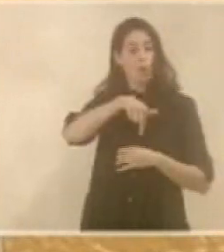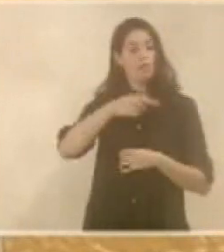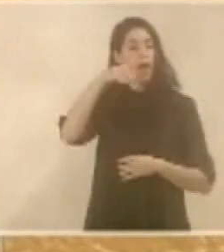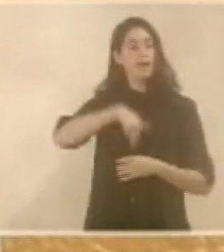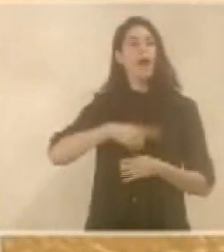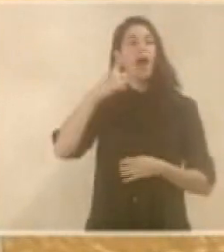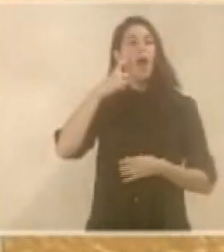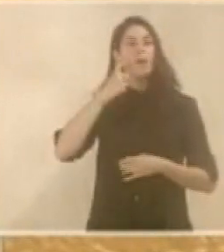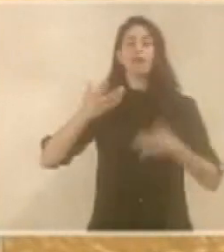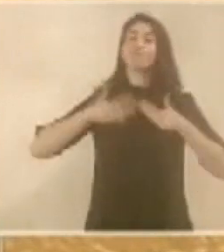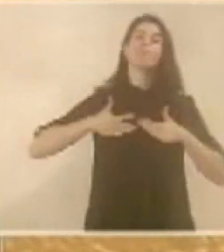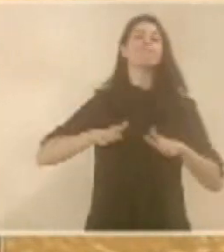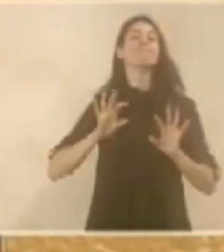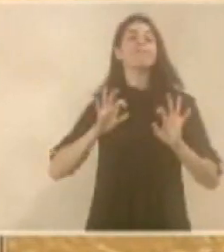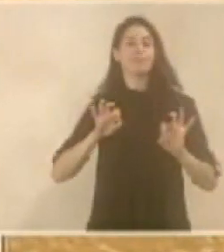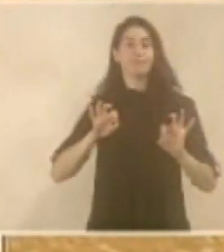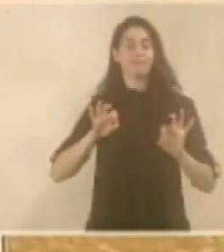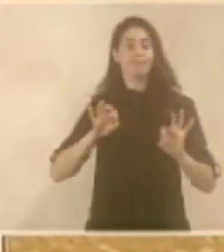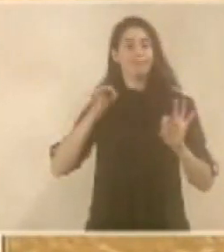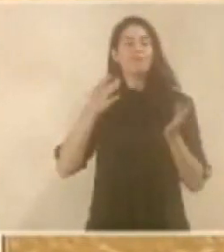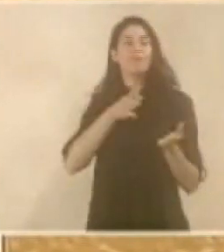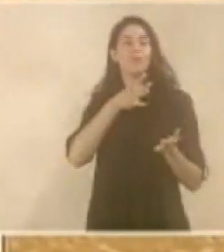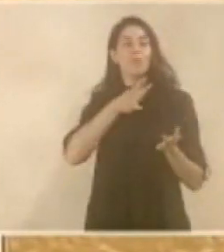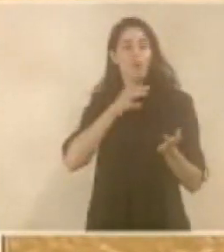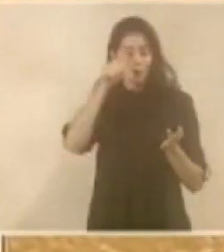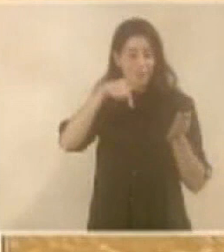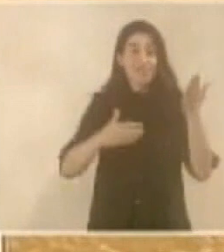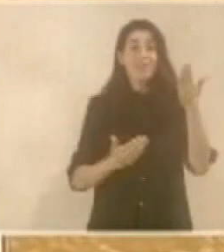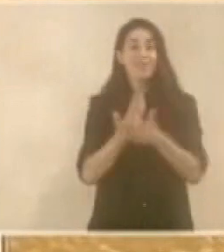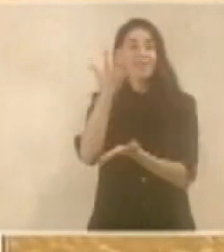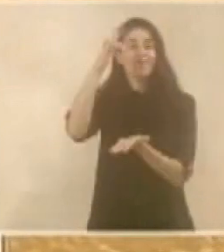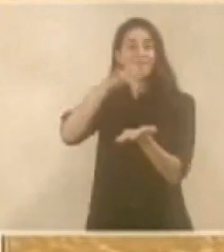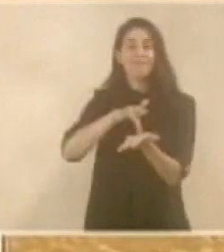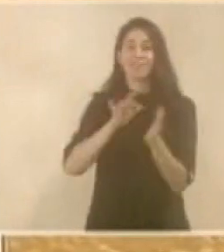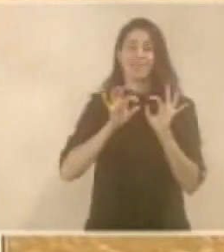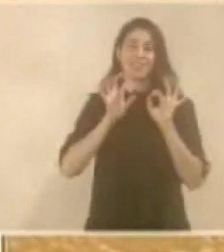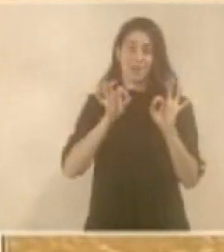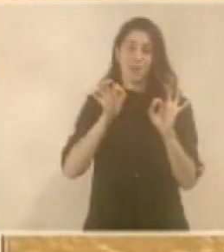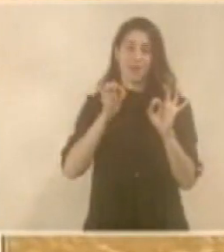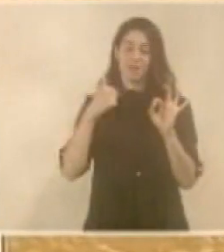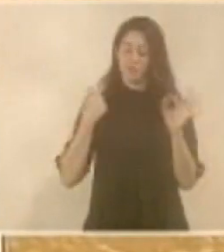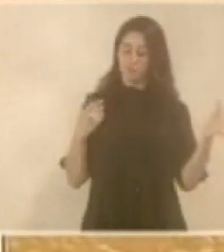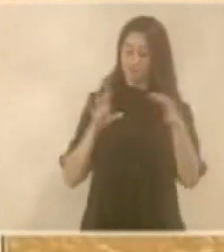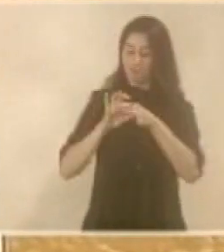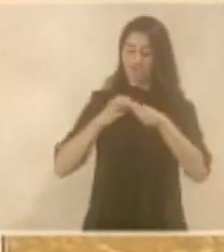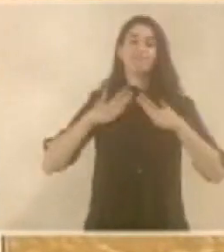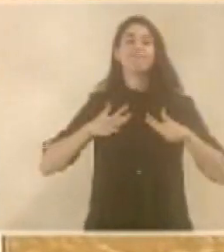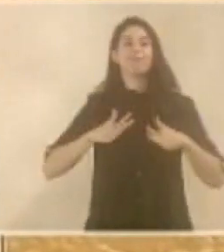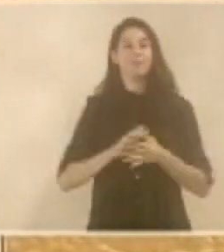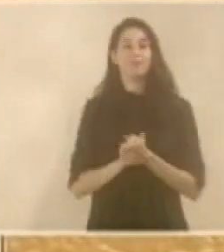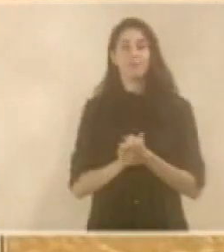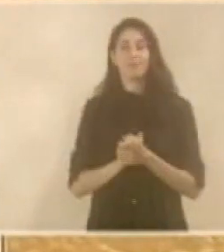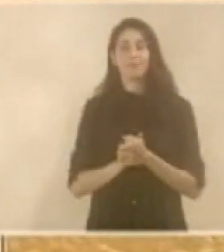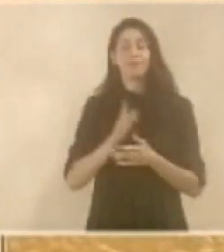de manifestar la importancia que para mí supone este acto y estar hoy aquí en este puesto. Además, soy diplomado de Estado